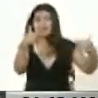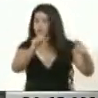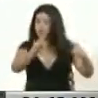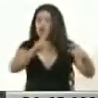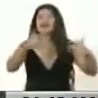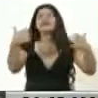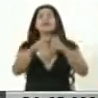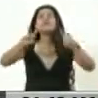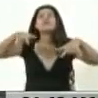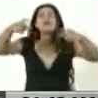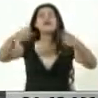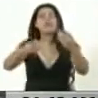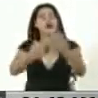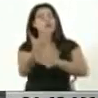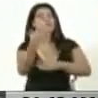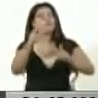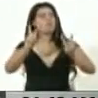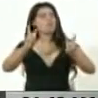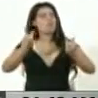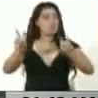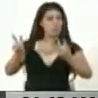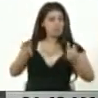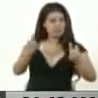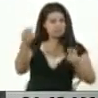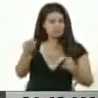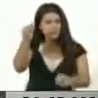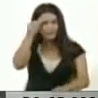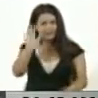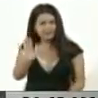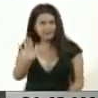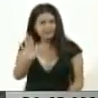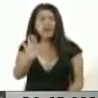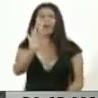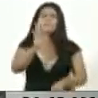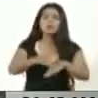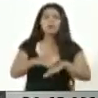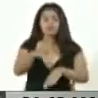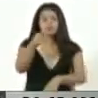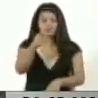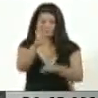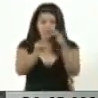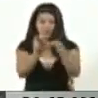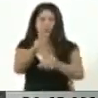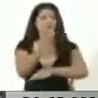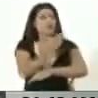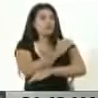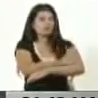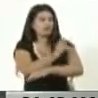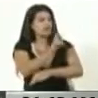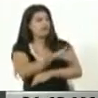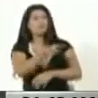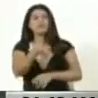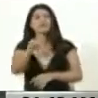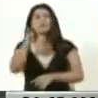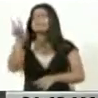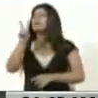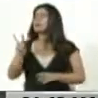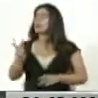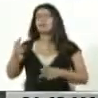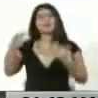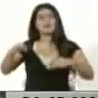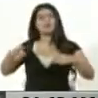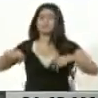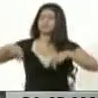exitoso, entre comillas, lo que está haciendo la oposición en Venezuela, es que el venezolano sale a las calles y pareciera que hay normalidad, que